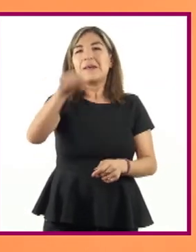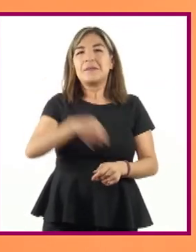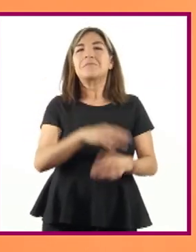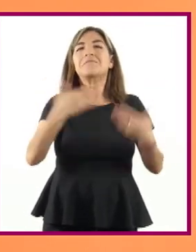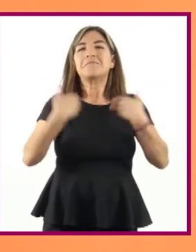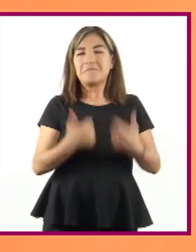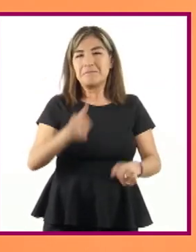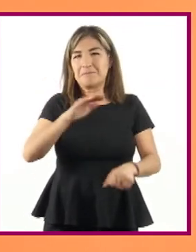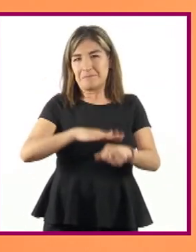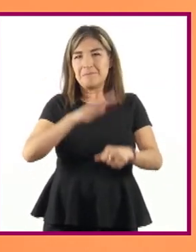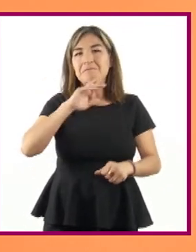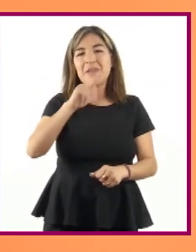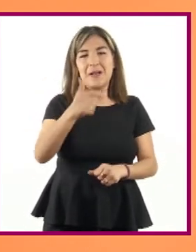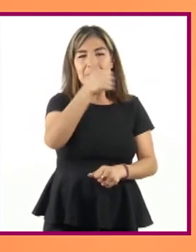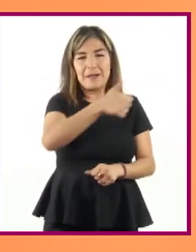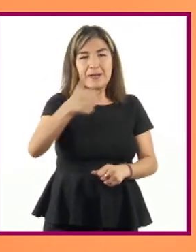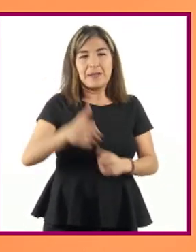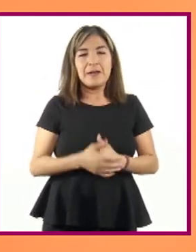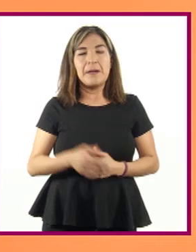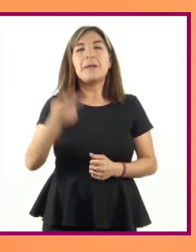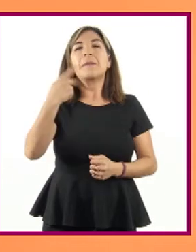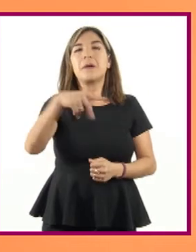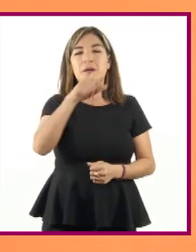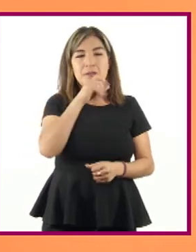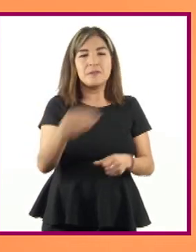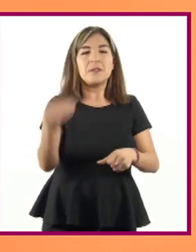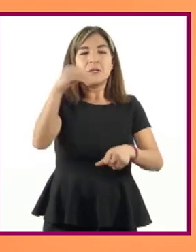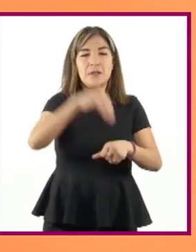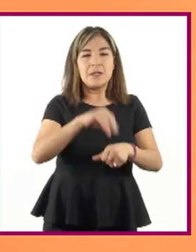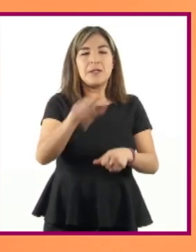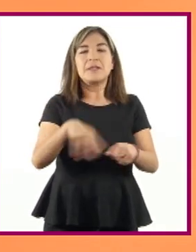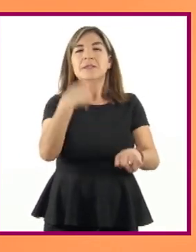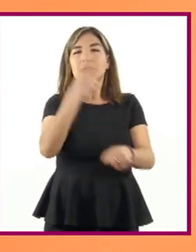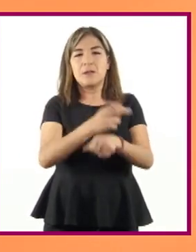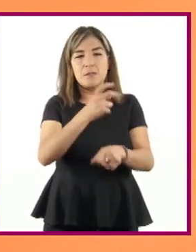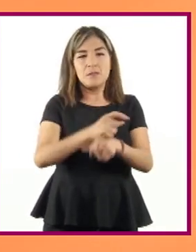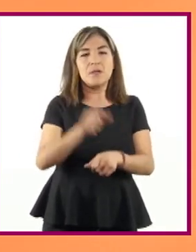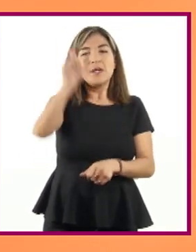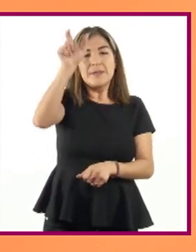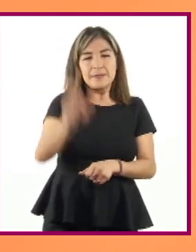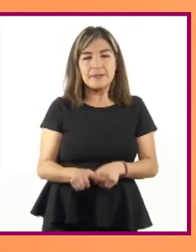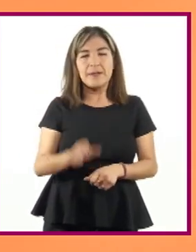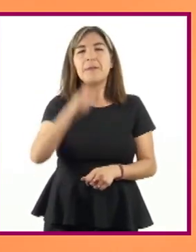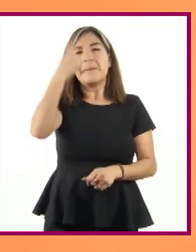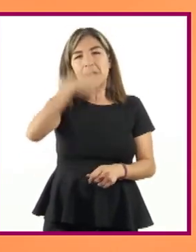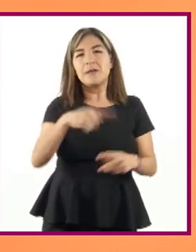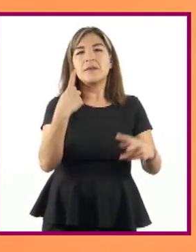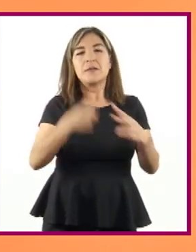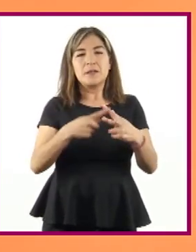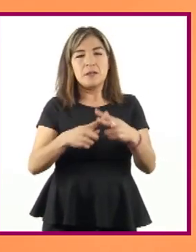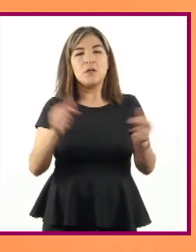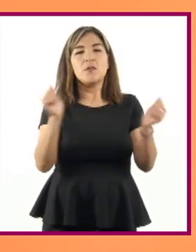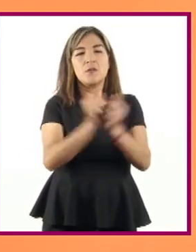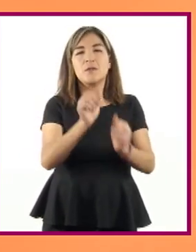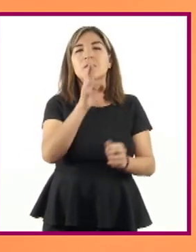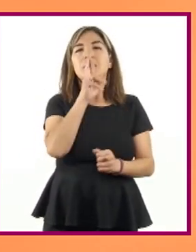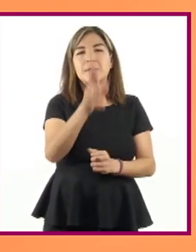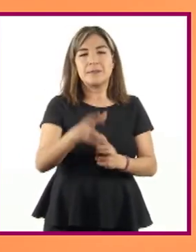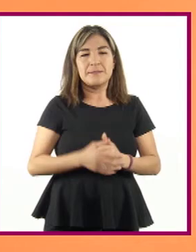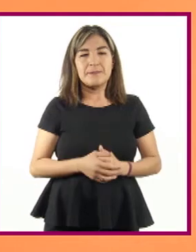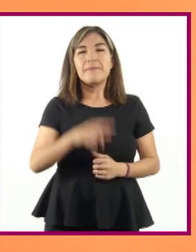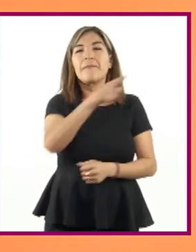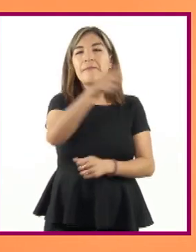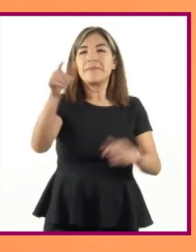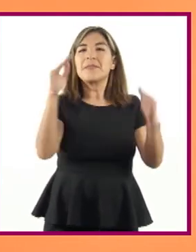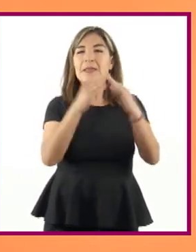de cada uno de ellos, no sin antes incluir en la segunda columna las operaciones junto con los resultados. En